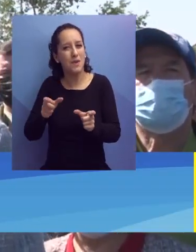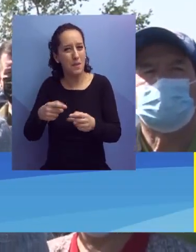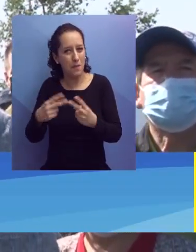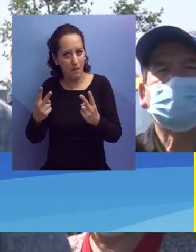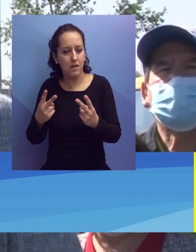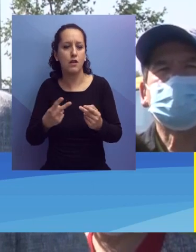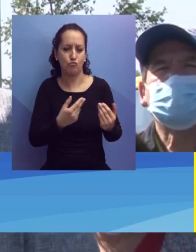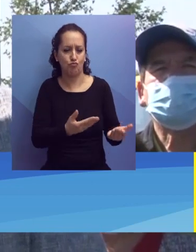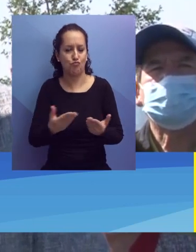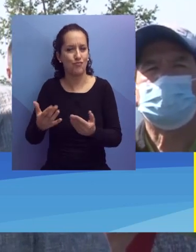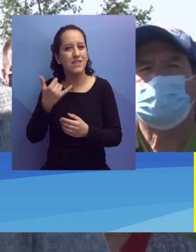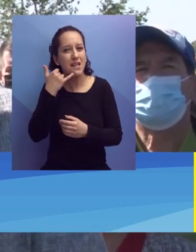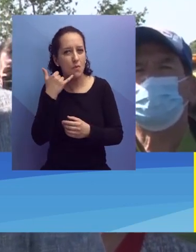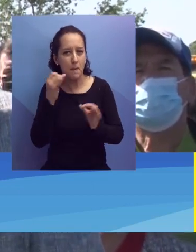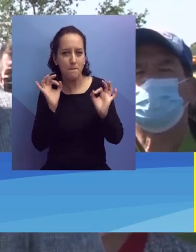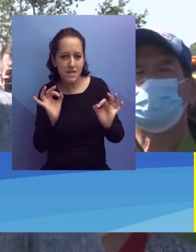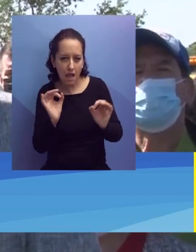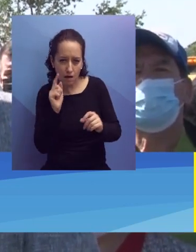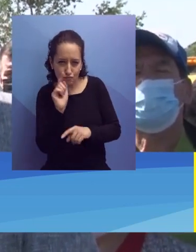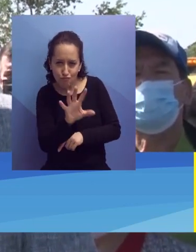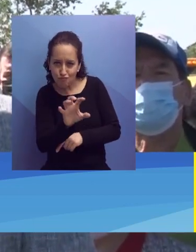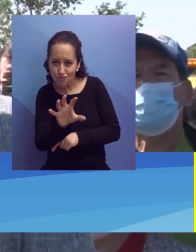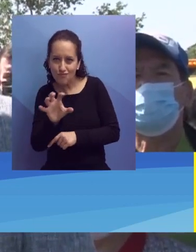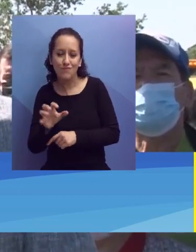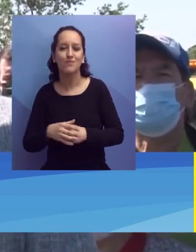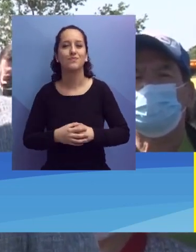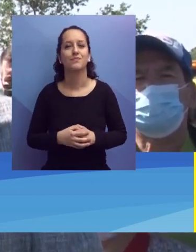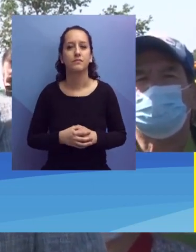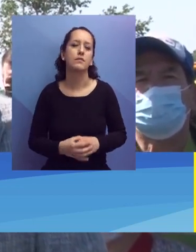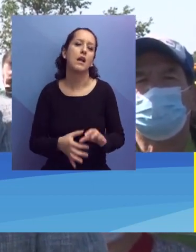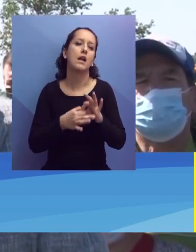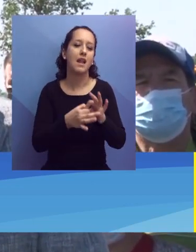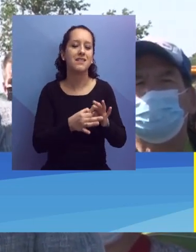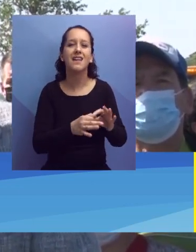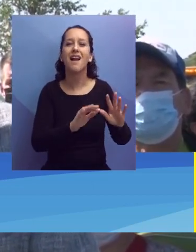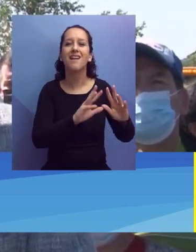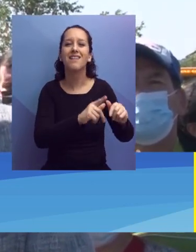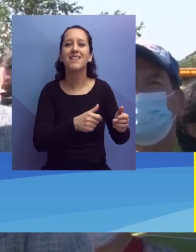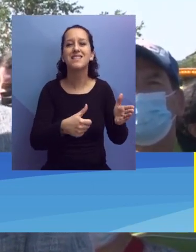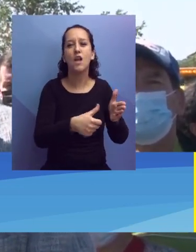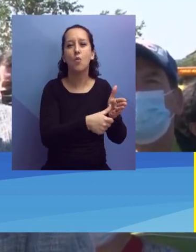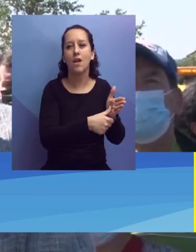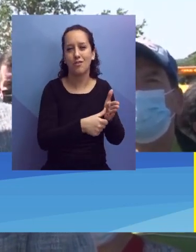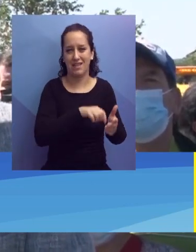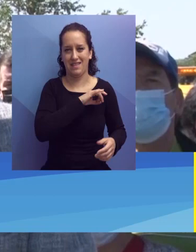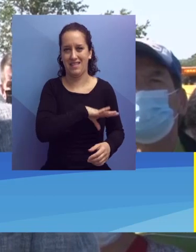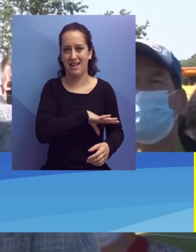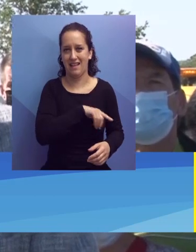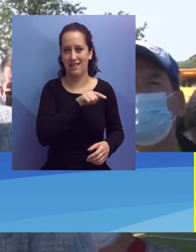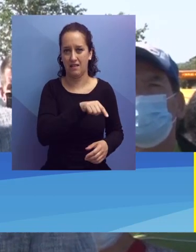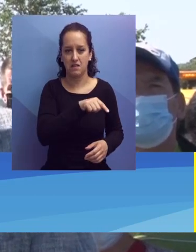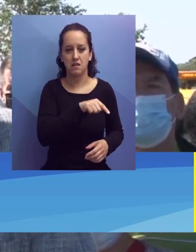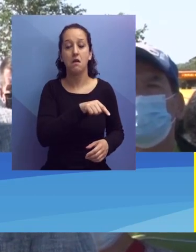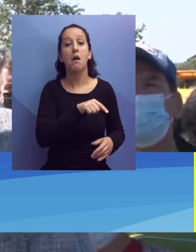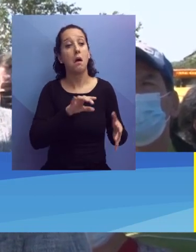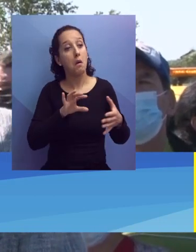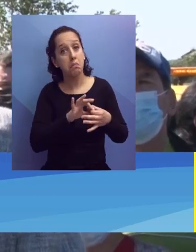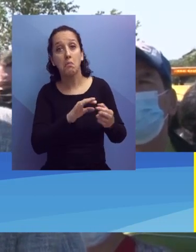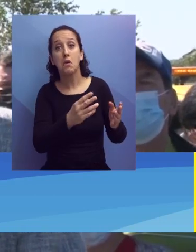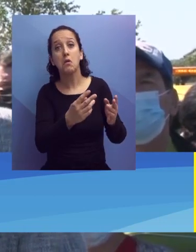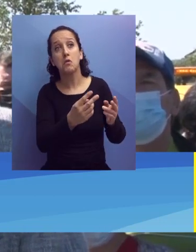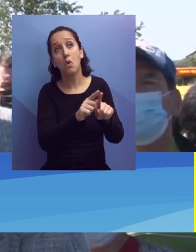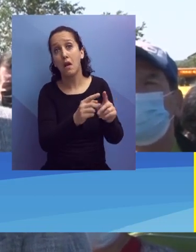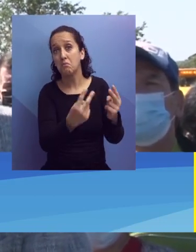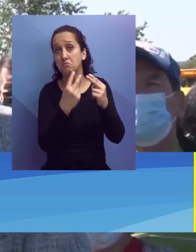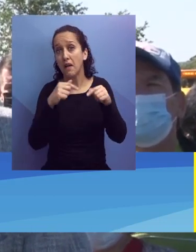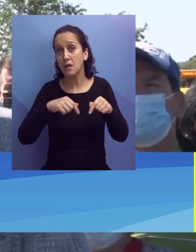Pública de la Municipalidad de Concepción. Queremos agradecer a la Asociación de Aseguradoras de Chile, que se fijó en Concepción